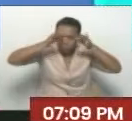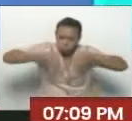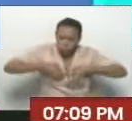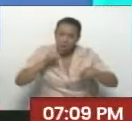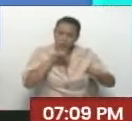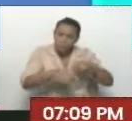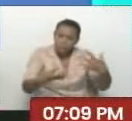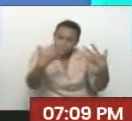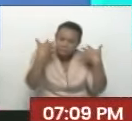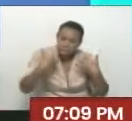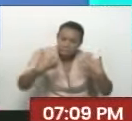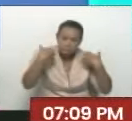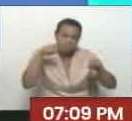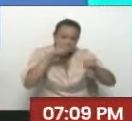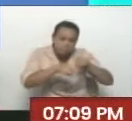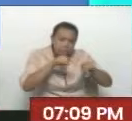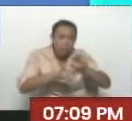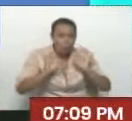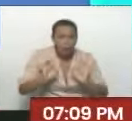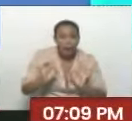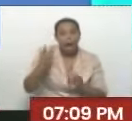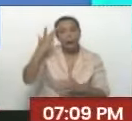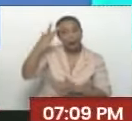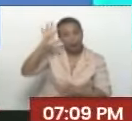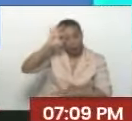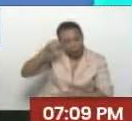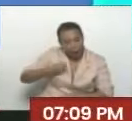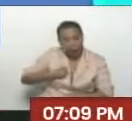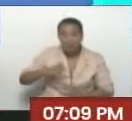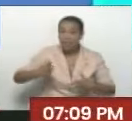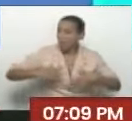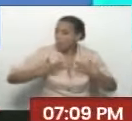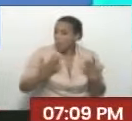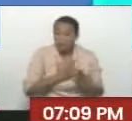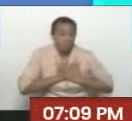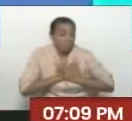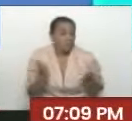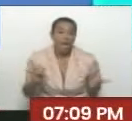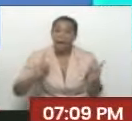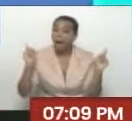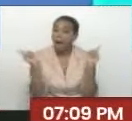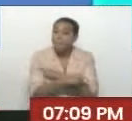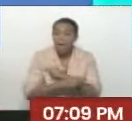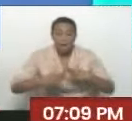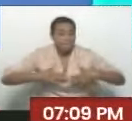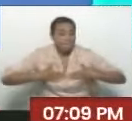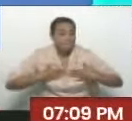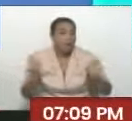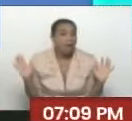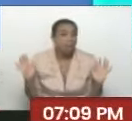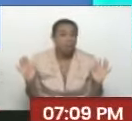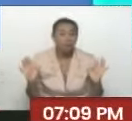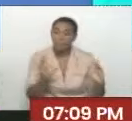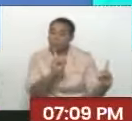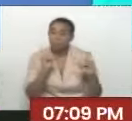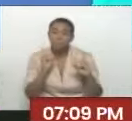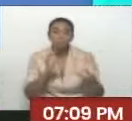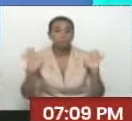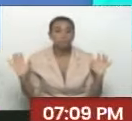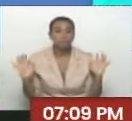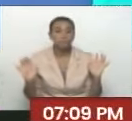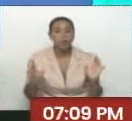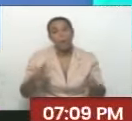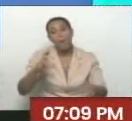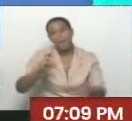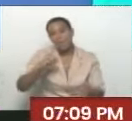errores, y sobre todo estar dispuestos siempre a transformar, a cambiar, para mejorar nuestra patria. Con